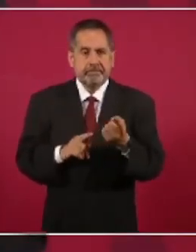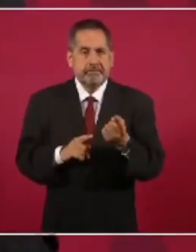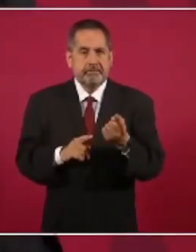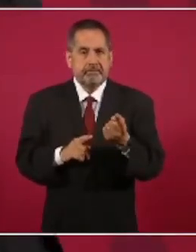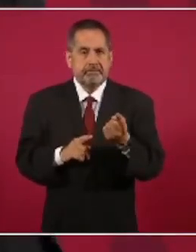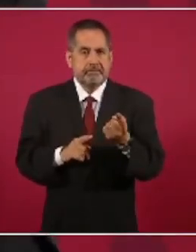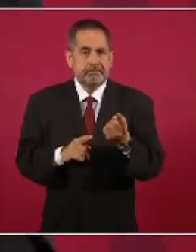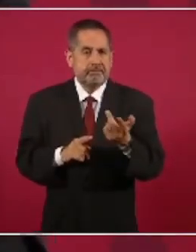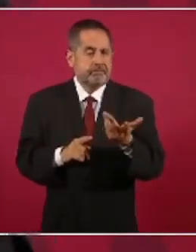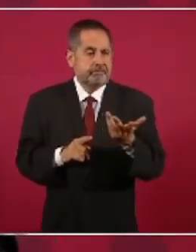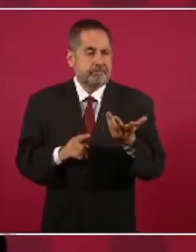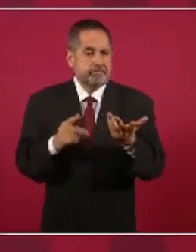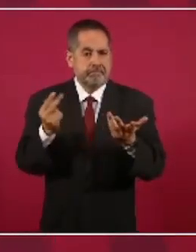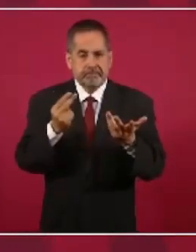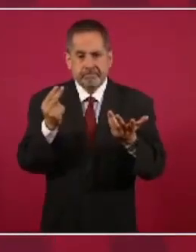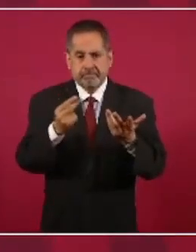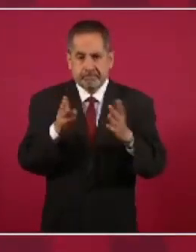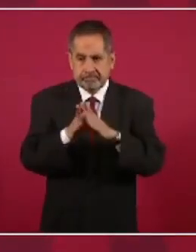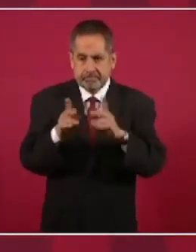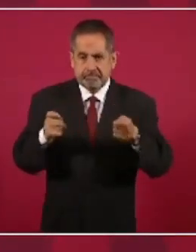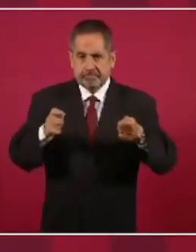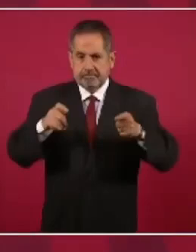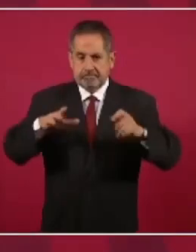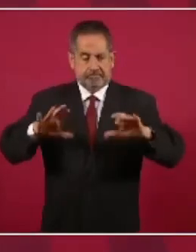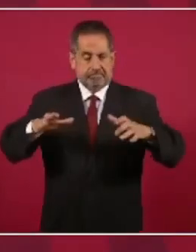de una corporación